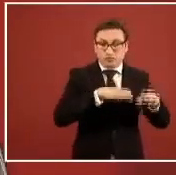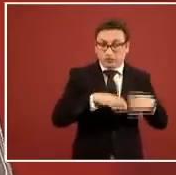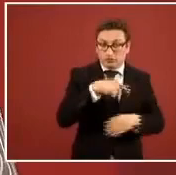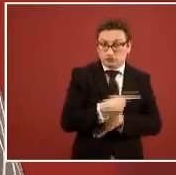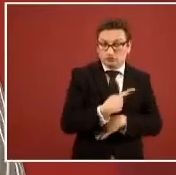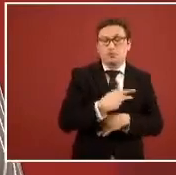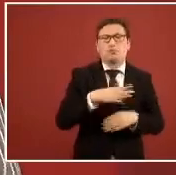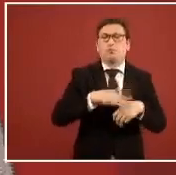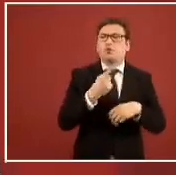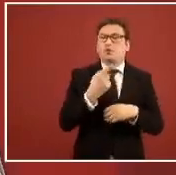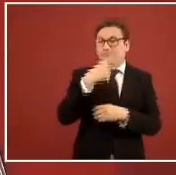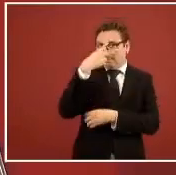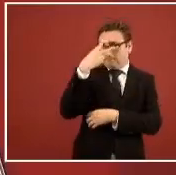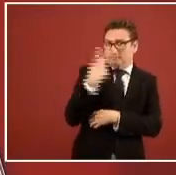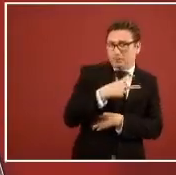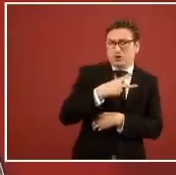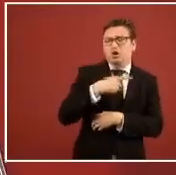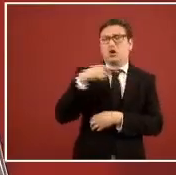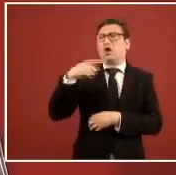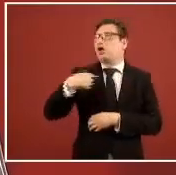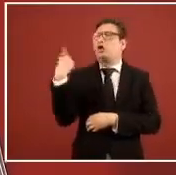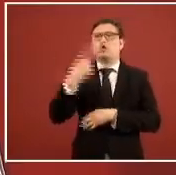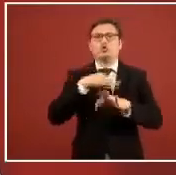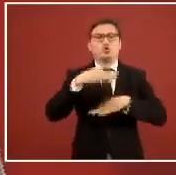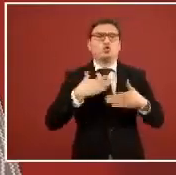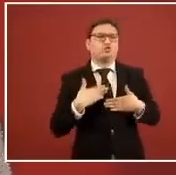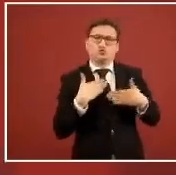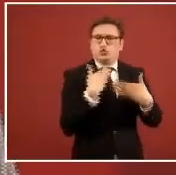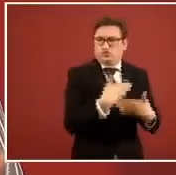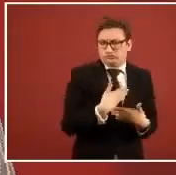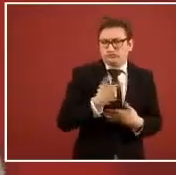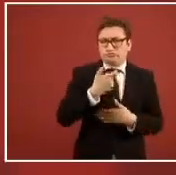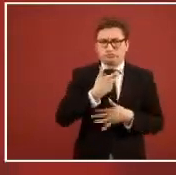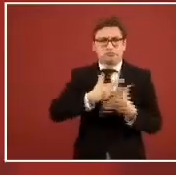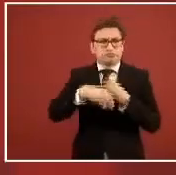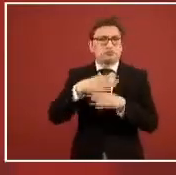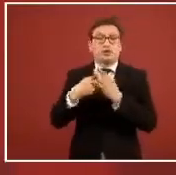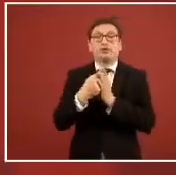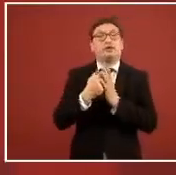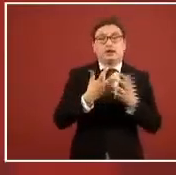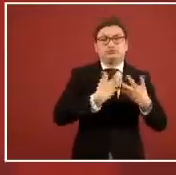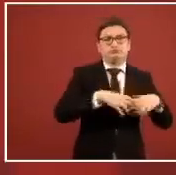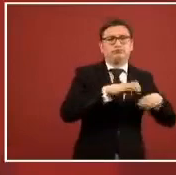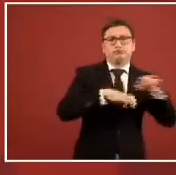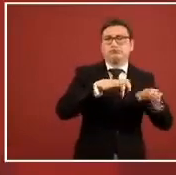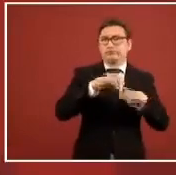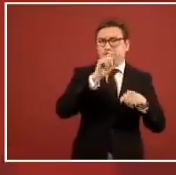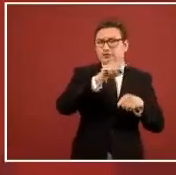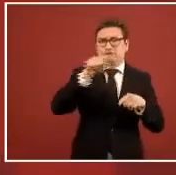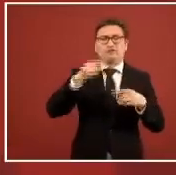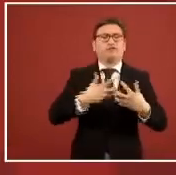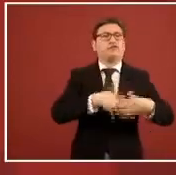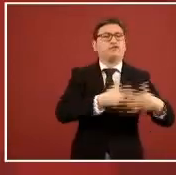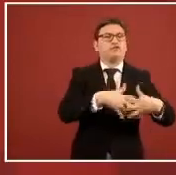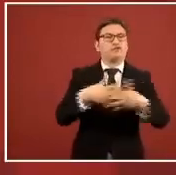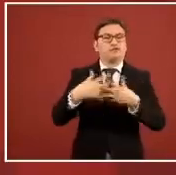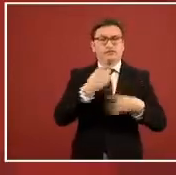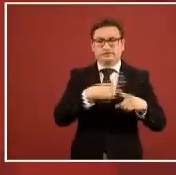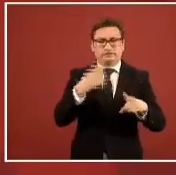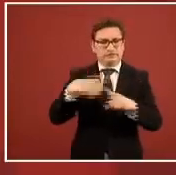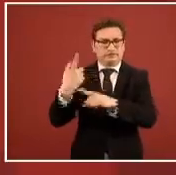porque México es un país muy confiable en términos económicos y tiene múltiples compañías o fábricas de